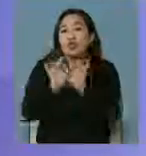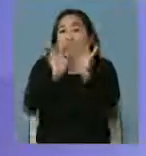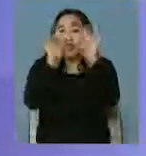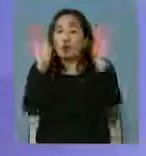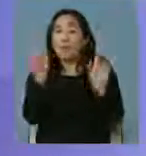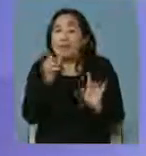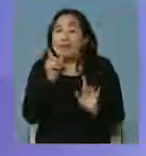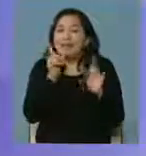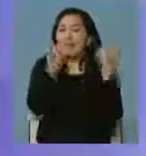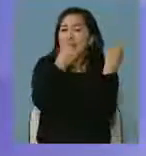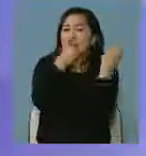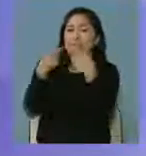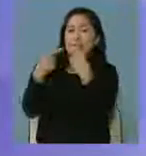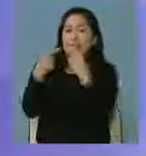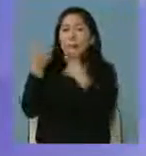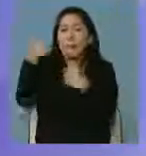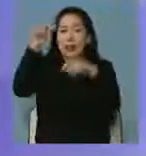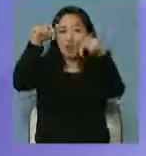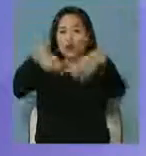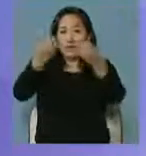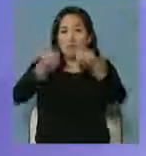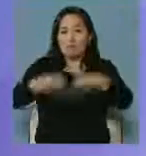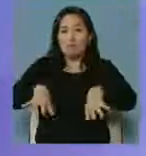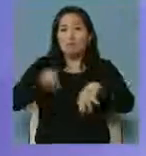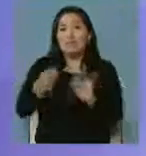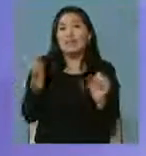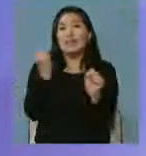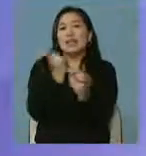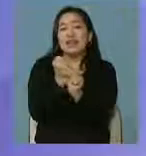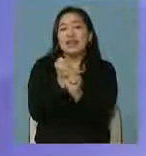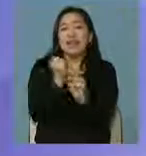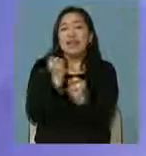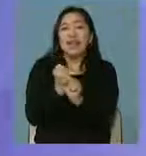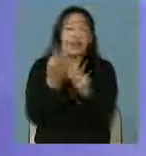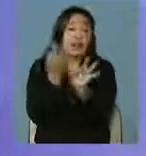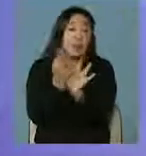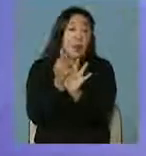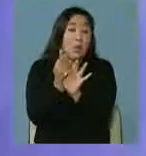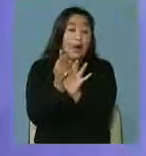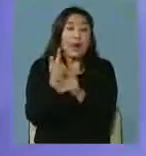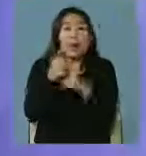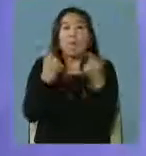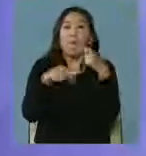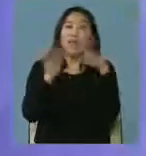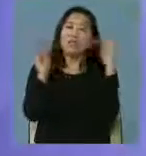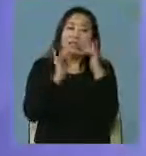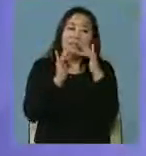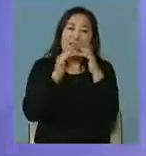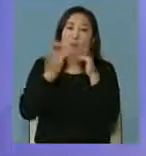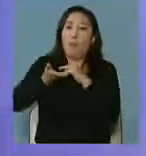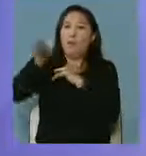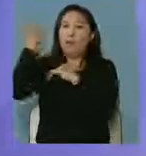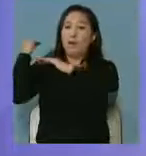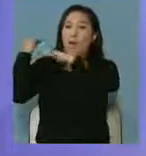pandemia lo toma diferente, pero hoy comenzaron las actividades escolares, claro, virtuales, como se